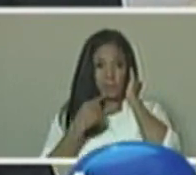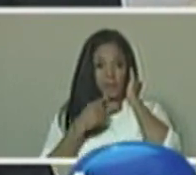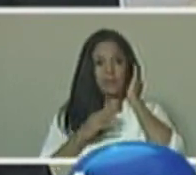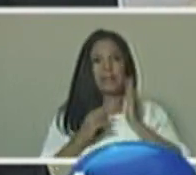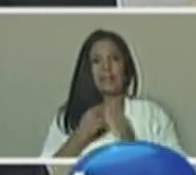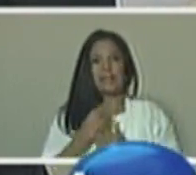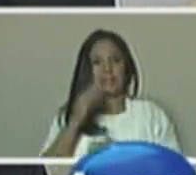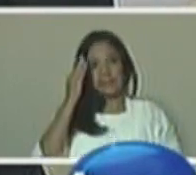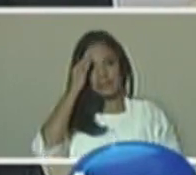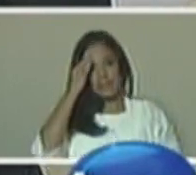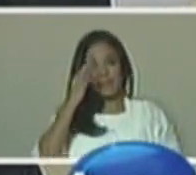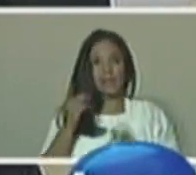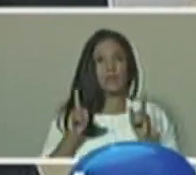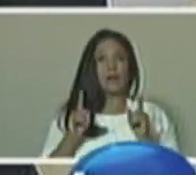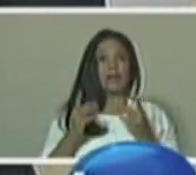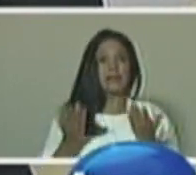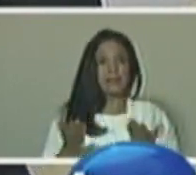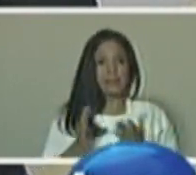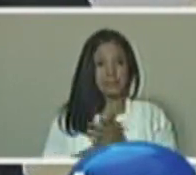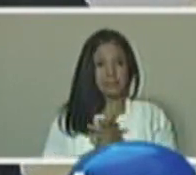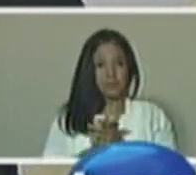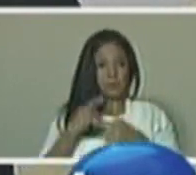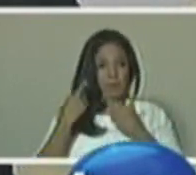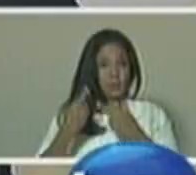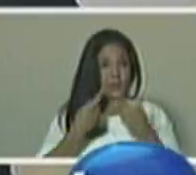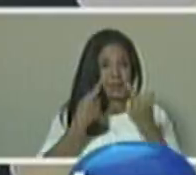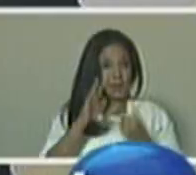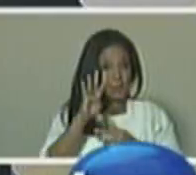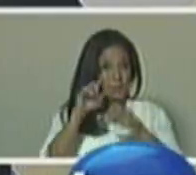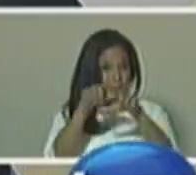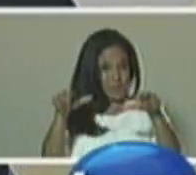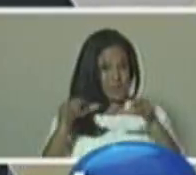son los premios que se lleva este cuarto lugar. Ahí está. ¿Vamos a verlo?